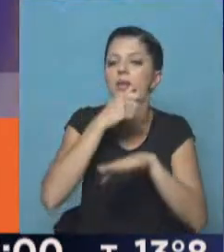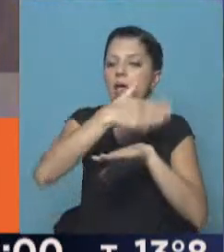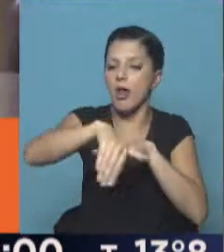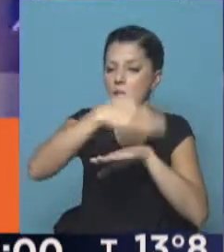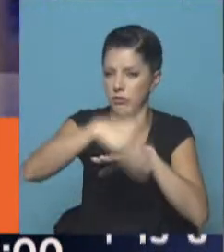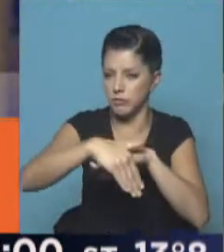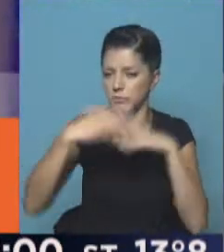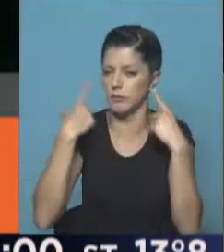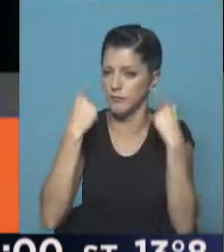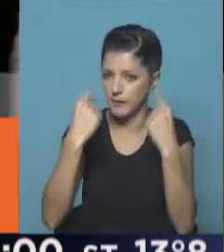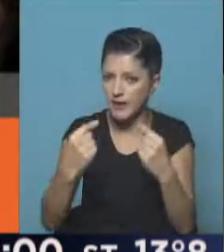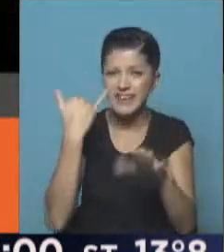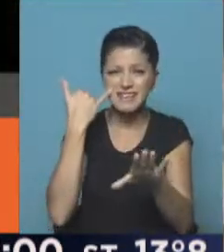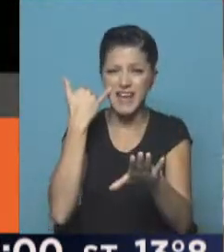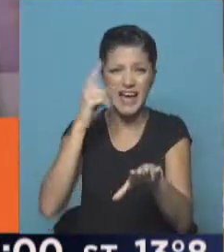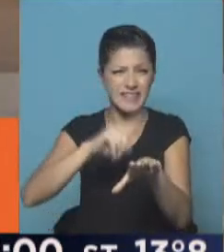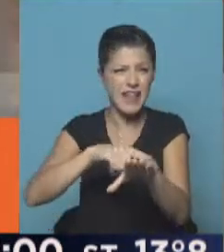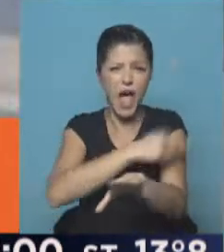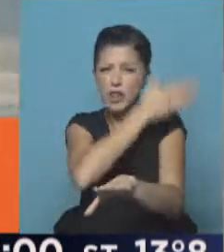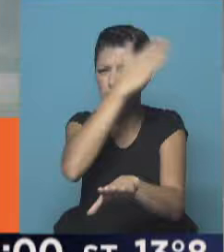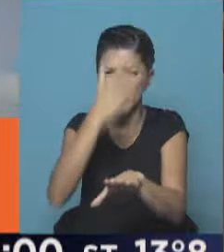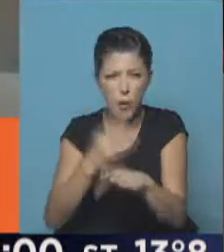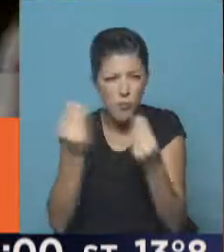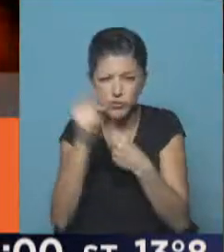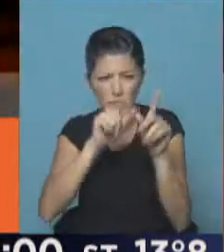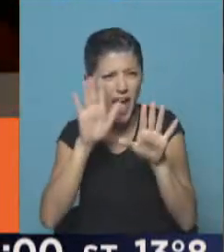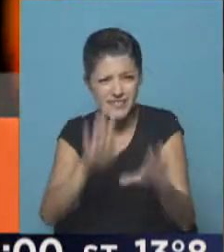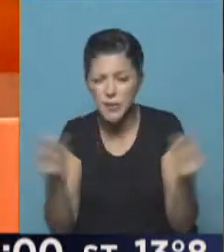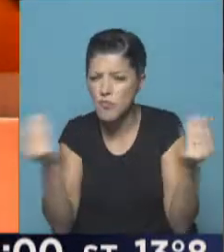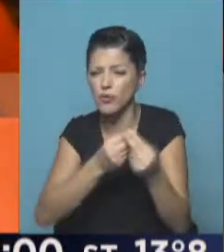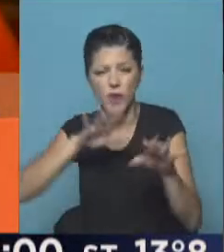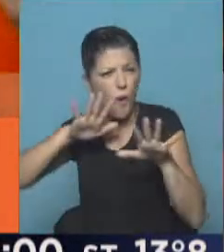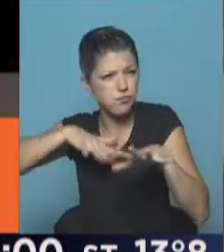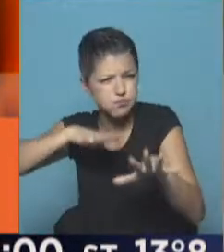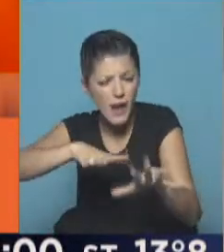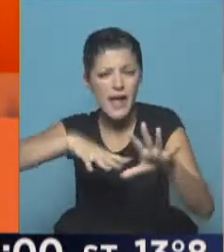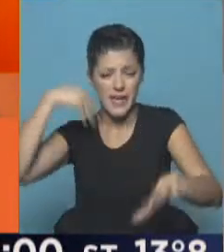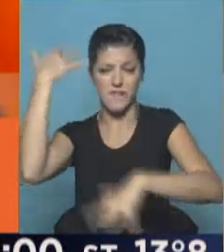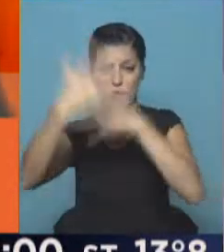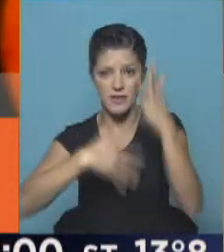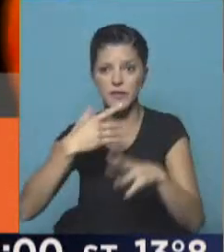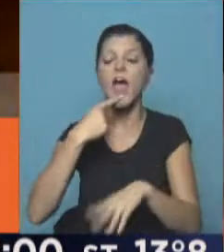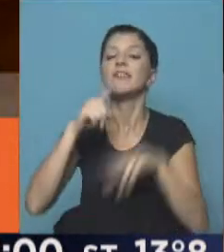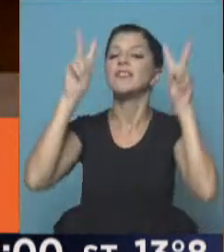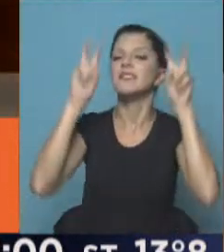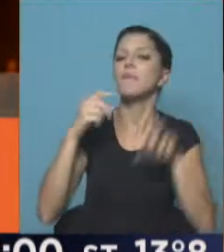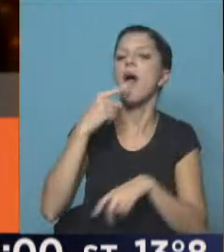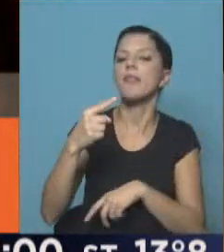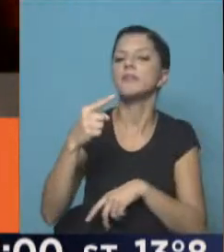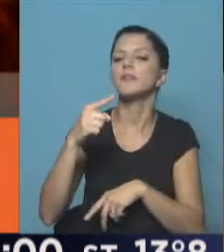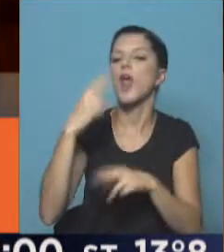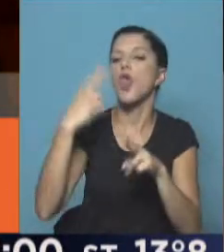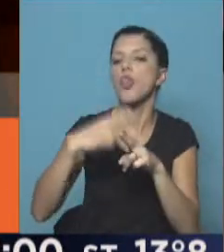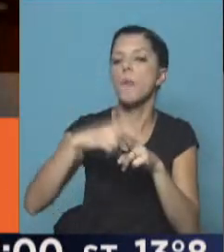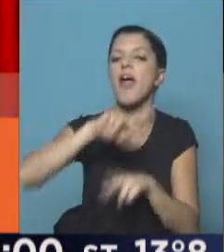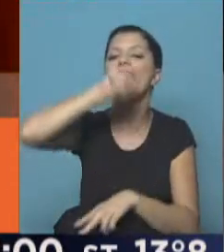calles no se veía hace mucho tiempo tanta gente y tan violenta. Bienvenidos al infierno se llama la